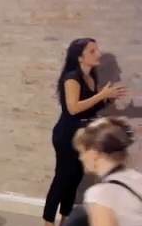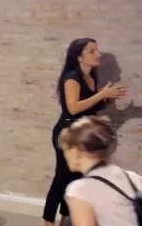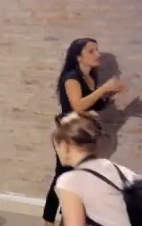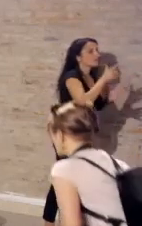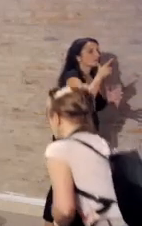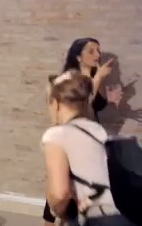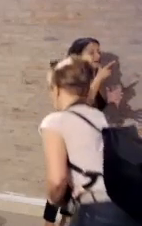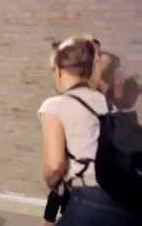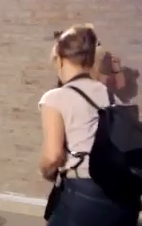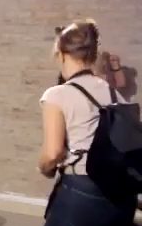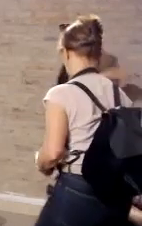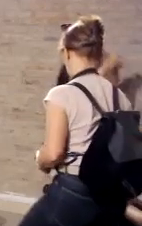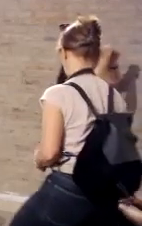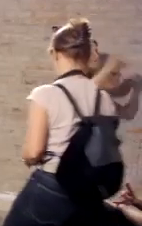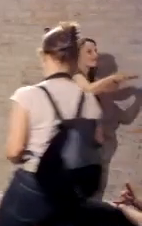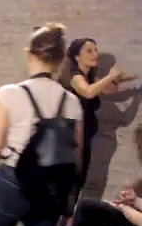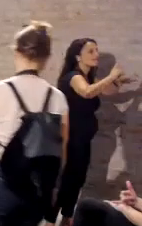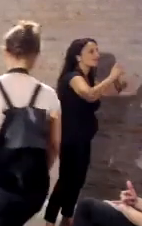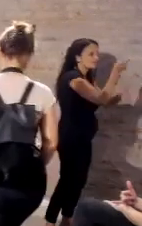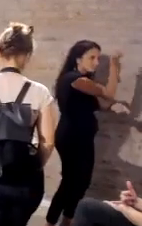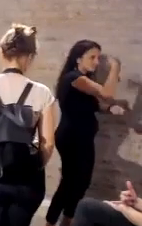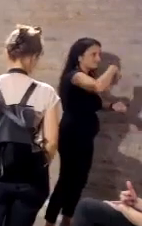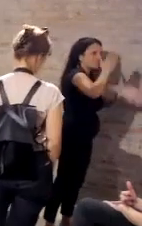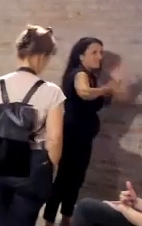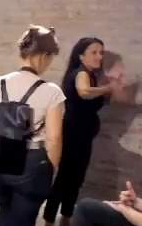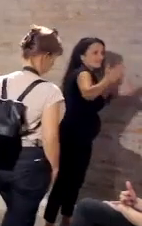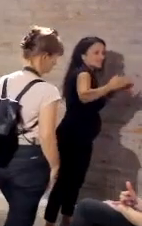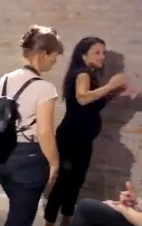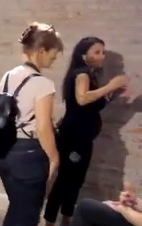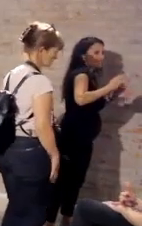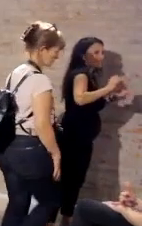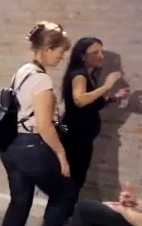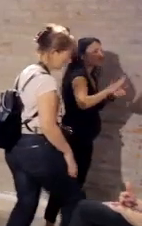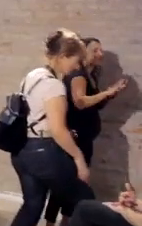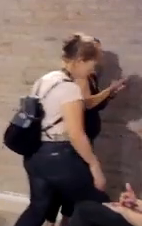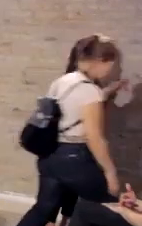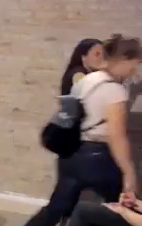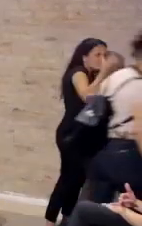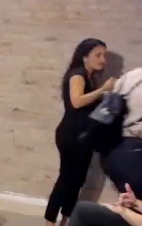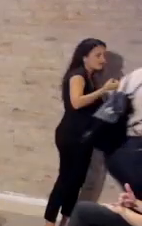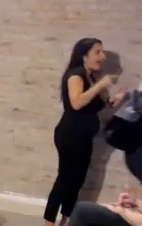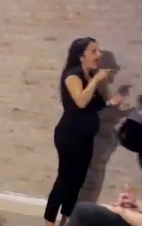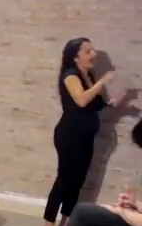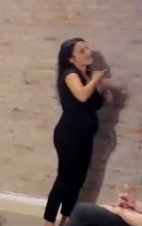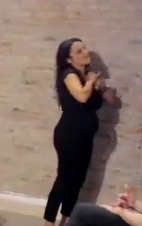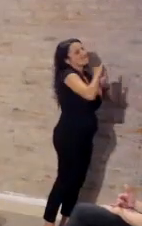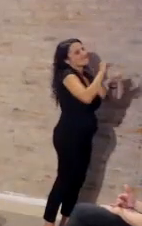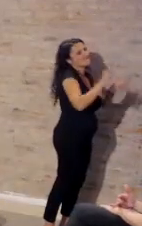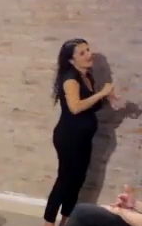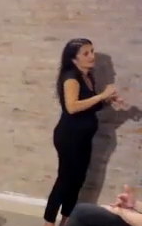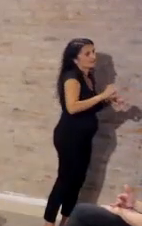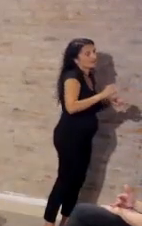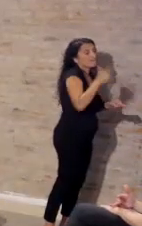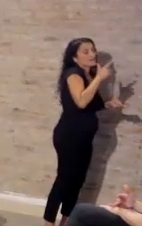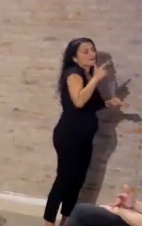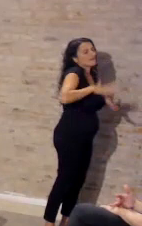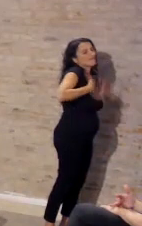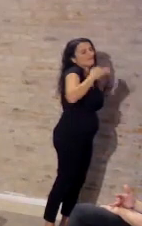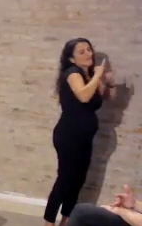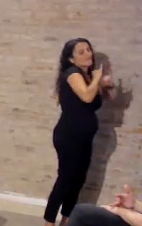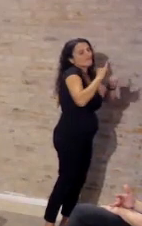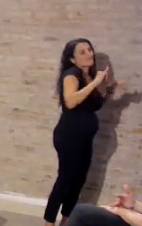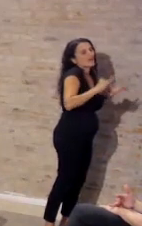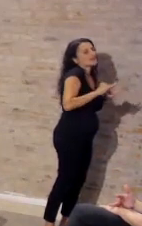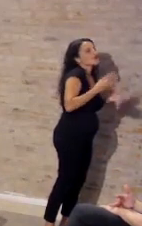nos curamos después de un un x tratamiento y ahí recién somos felices porque la felicidad Parece ser de acuerdo